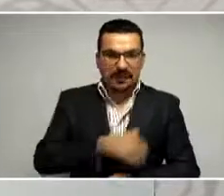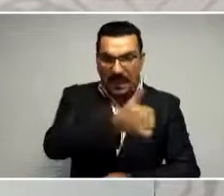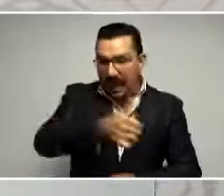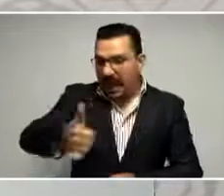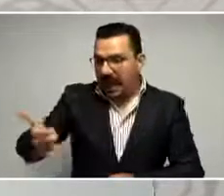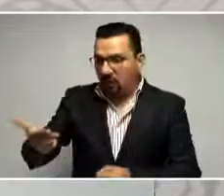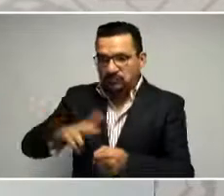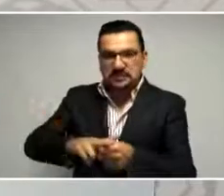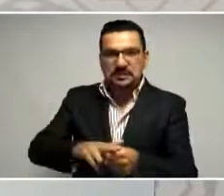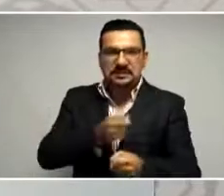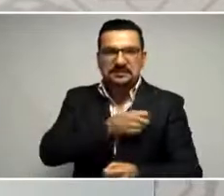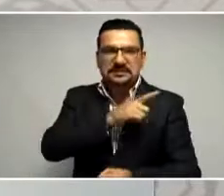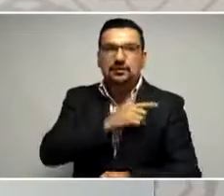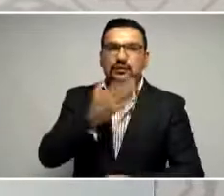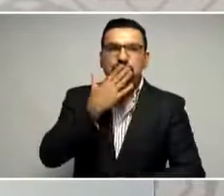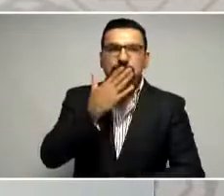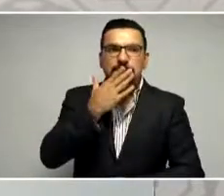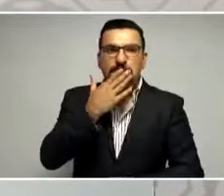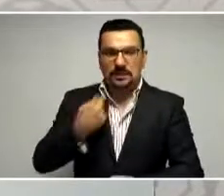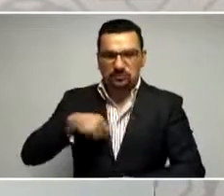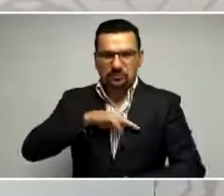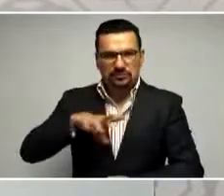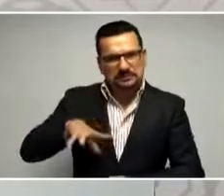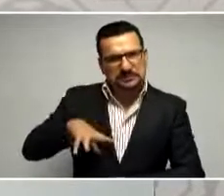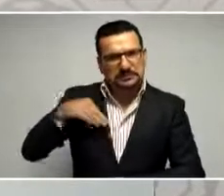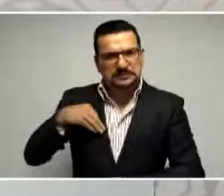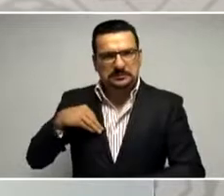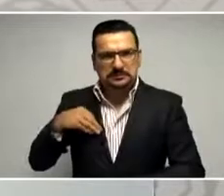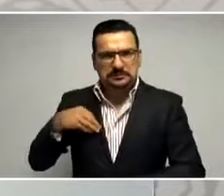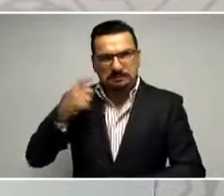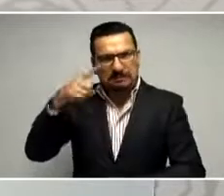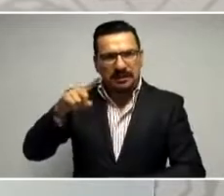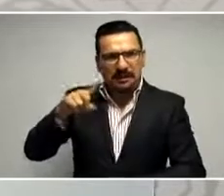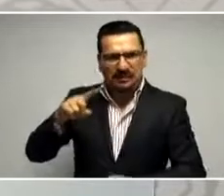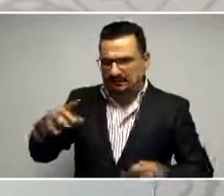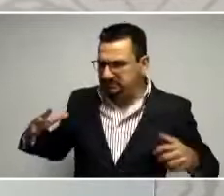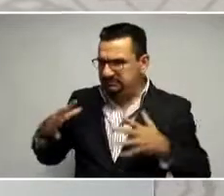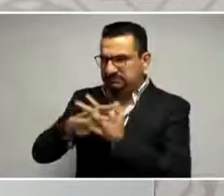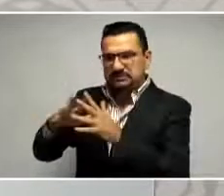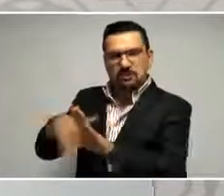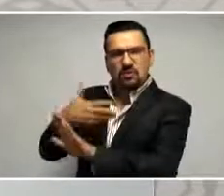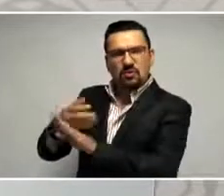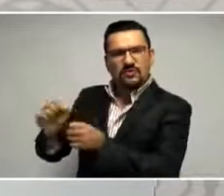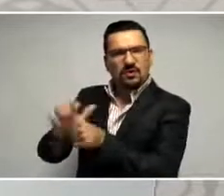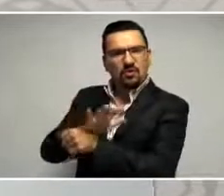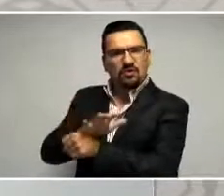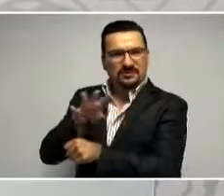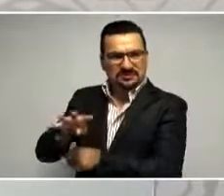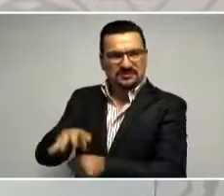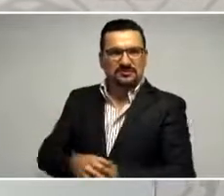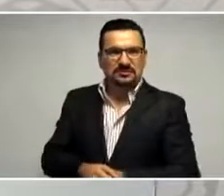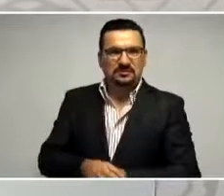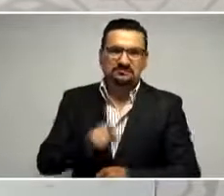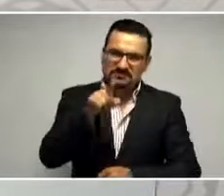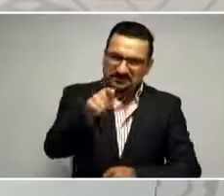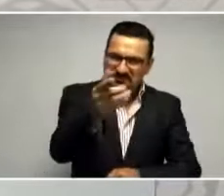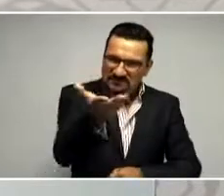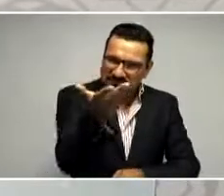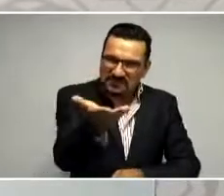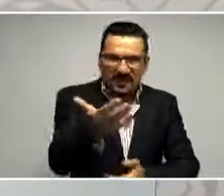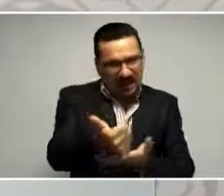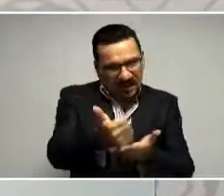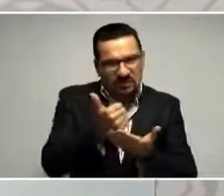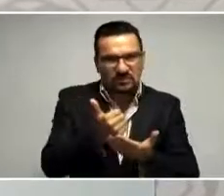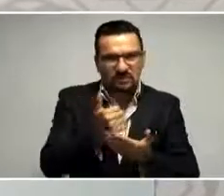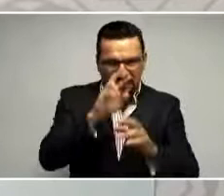salud Sonora, estamos poniendo todo nuestro esfuerzo en esta lucha contra el COVID-19. Te pedimos que nos ayudes respetando